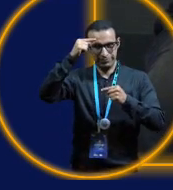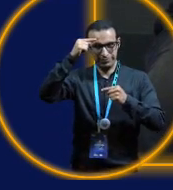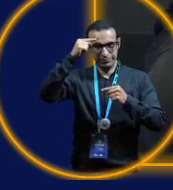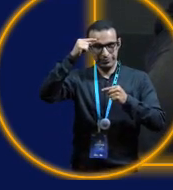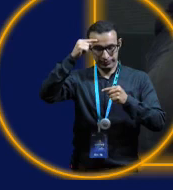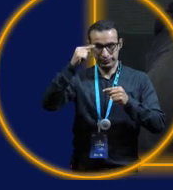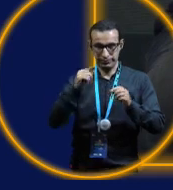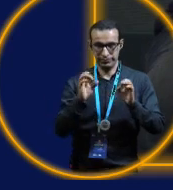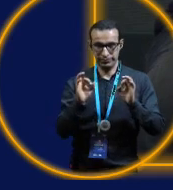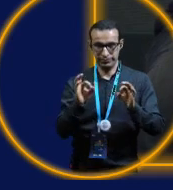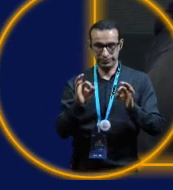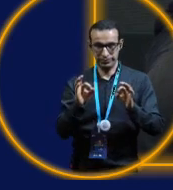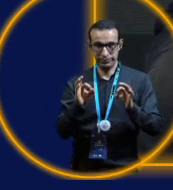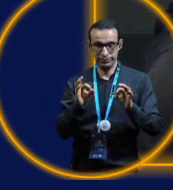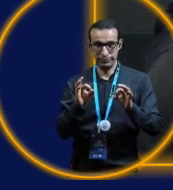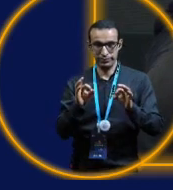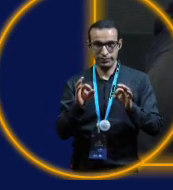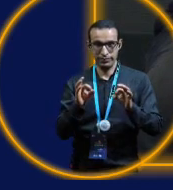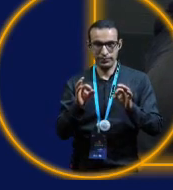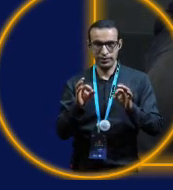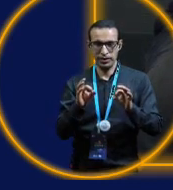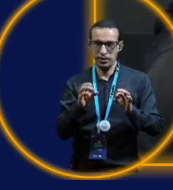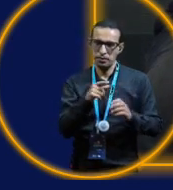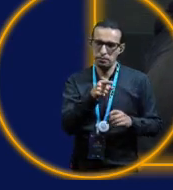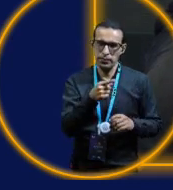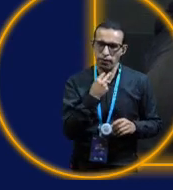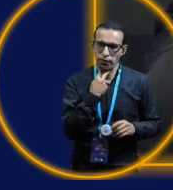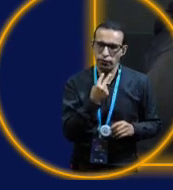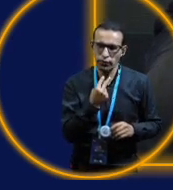voz Puedes darme un